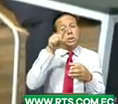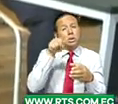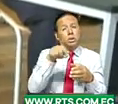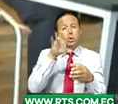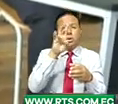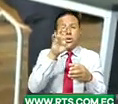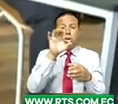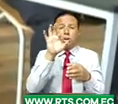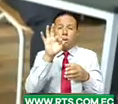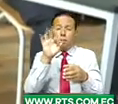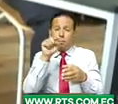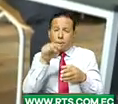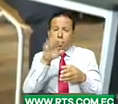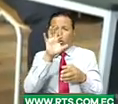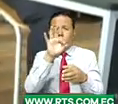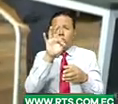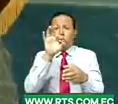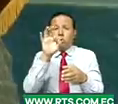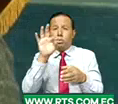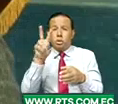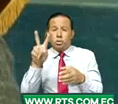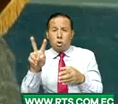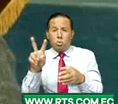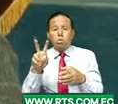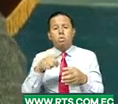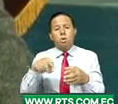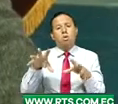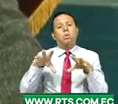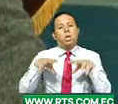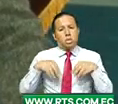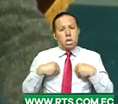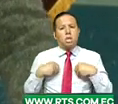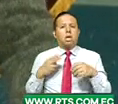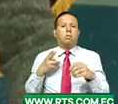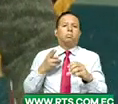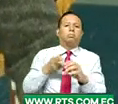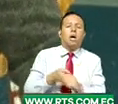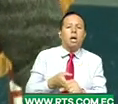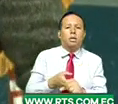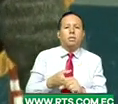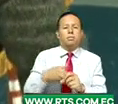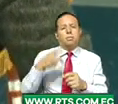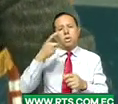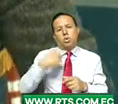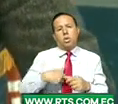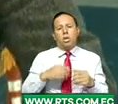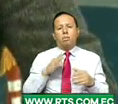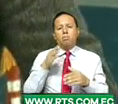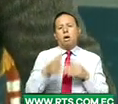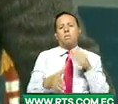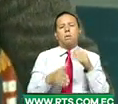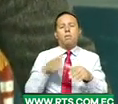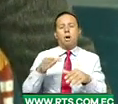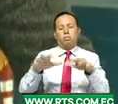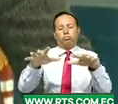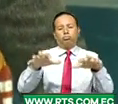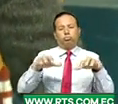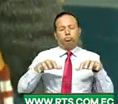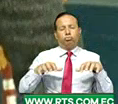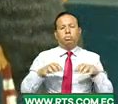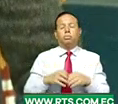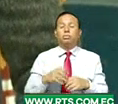172.992 se acogieron a la presencialidad. Se lo lleva a cabo de una manera que genera alegría y